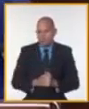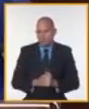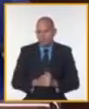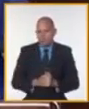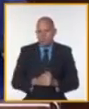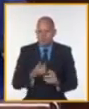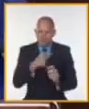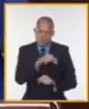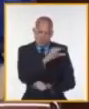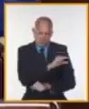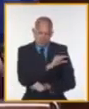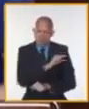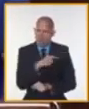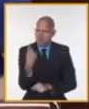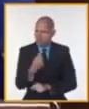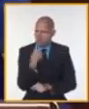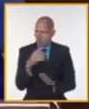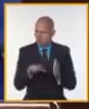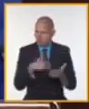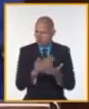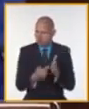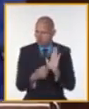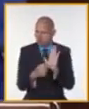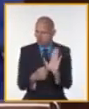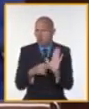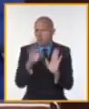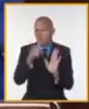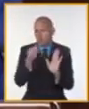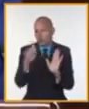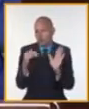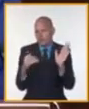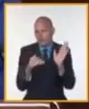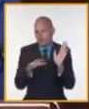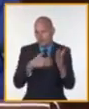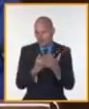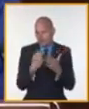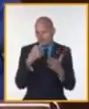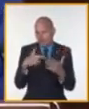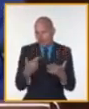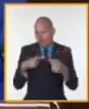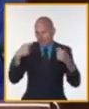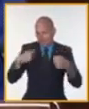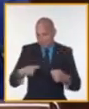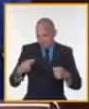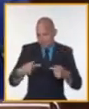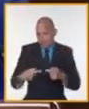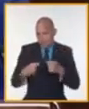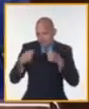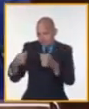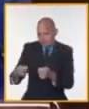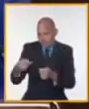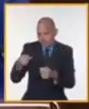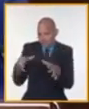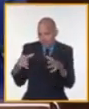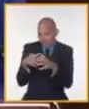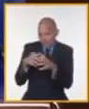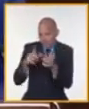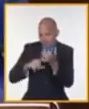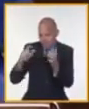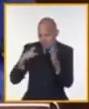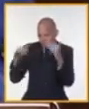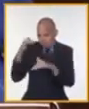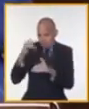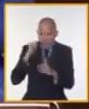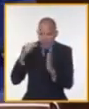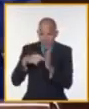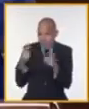recientemente presentamos 41 propuestas de decisiones al Buró Político, donde la mayoría están